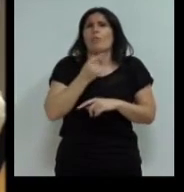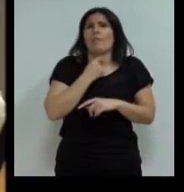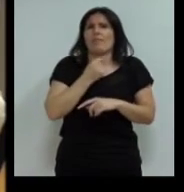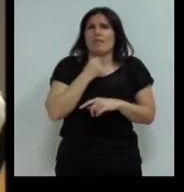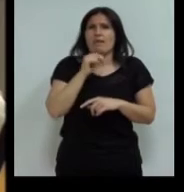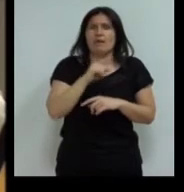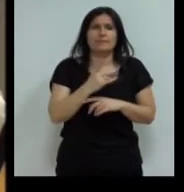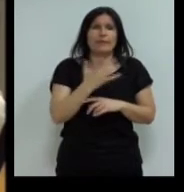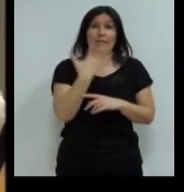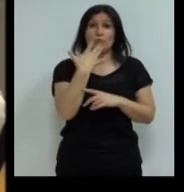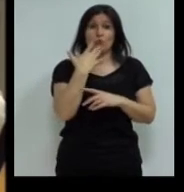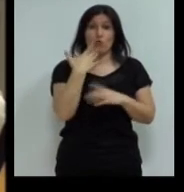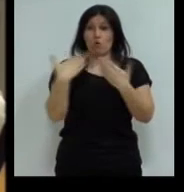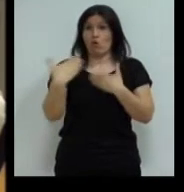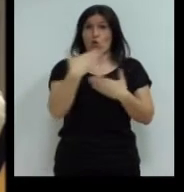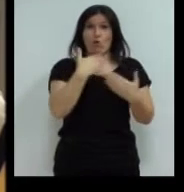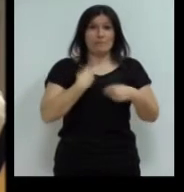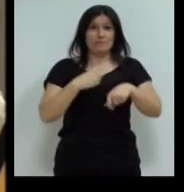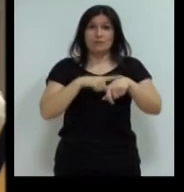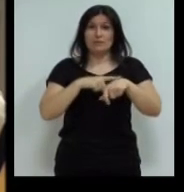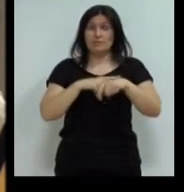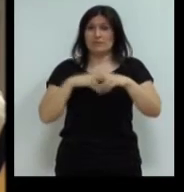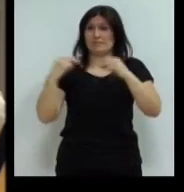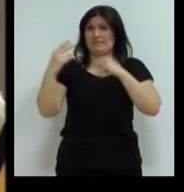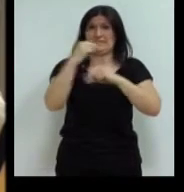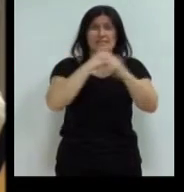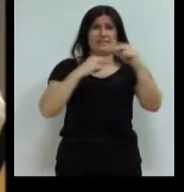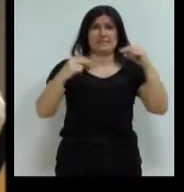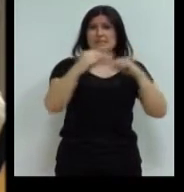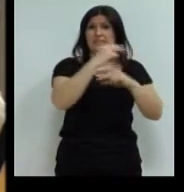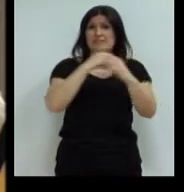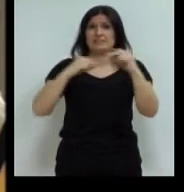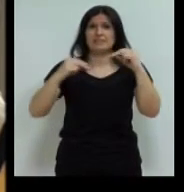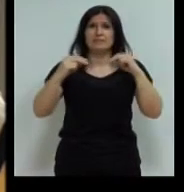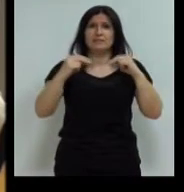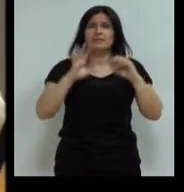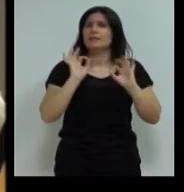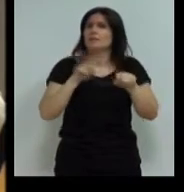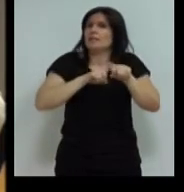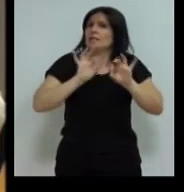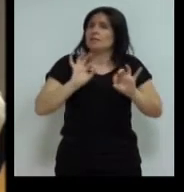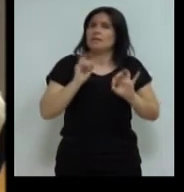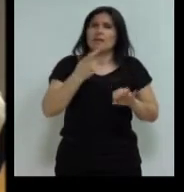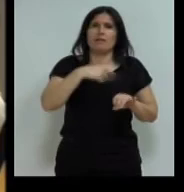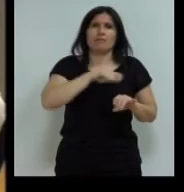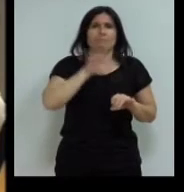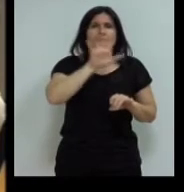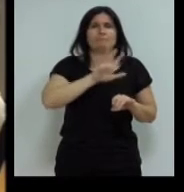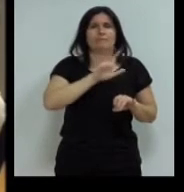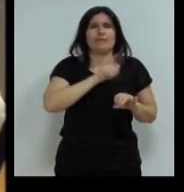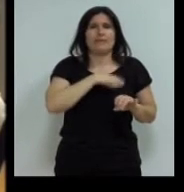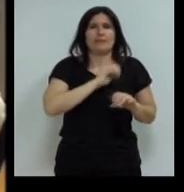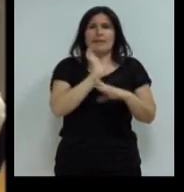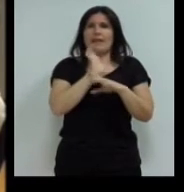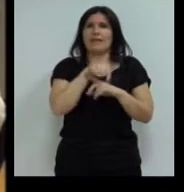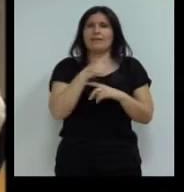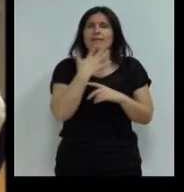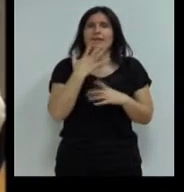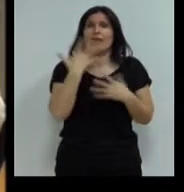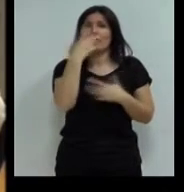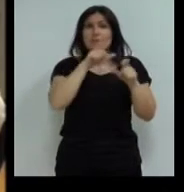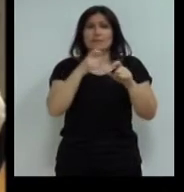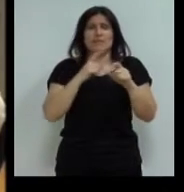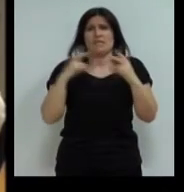conversaciones, 5 Al mismo actores tiempo. al mismo tiempo. Es una característica de las comedias de cine español, ¿no? Sí, Que sí, están sí. 5 tíos hablando Casi a la vez.